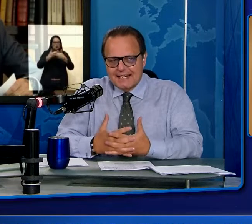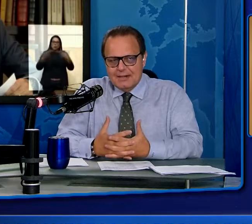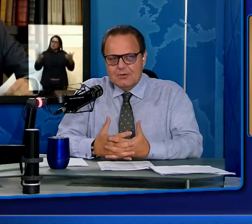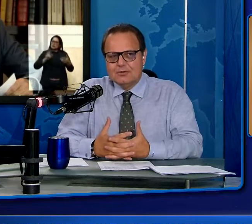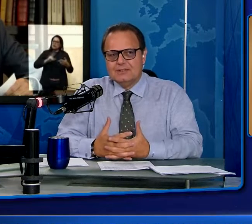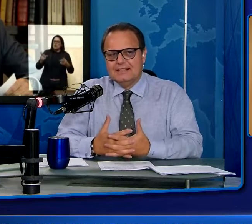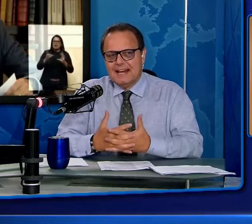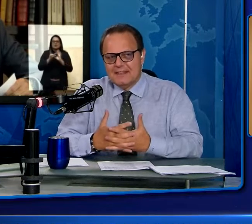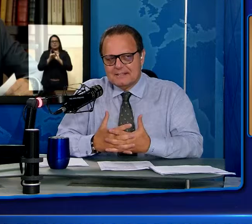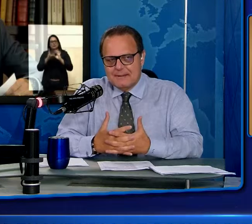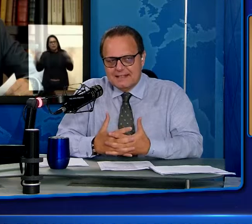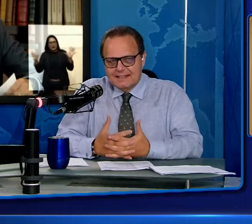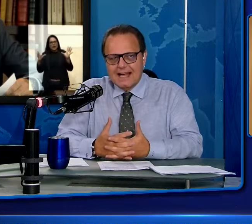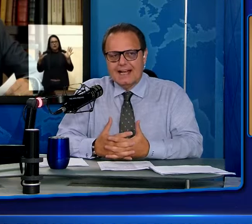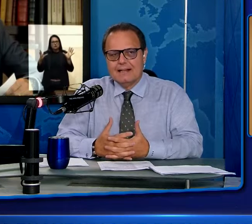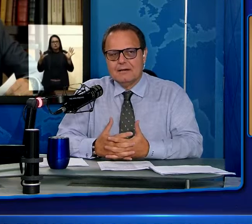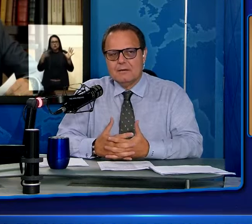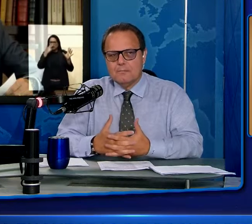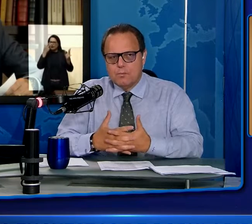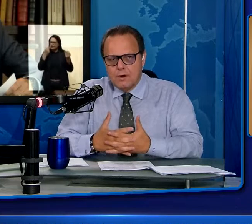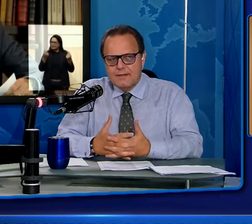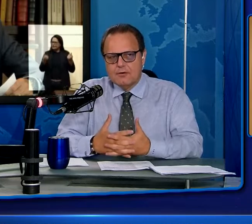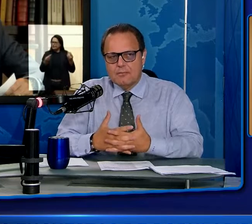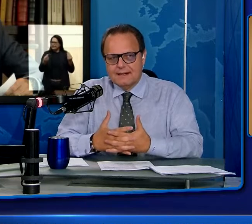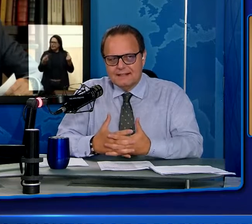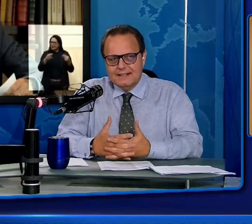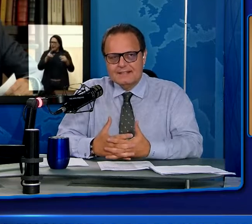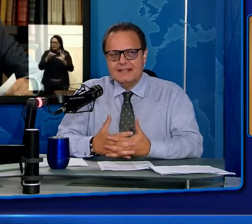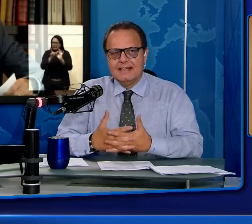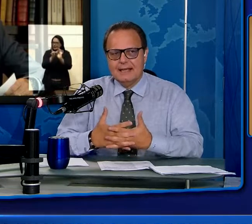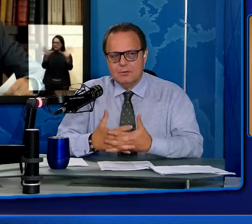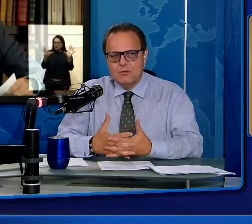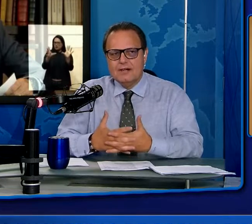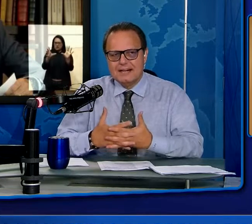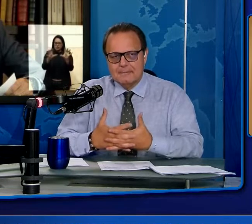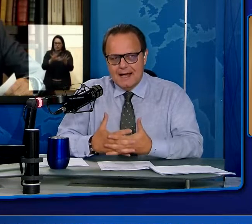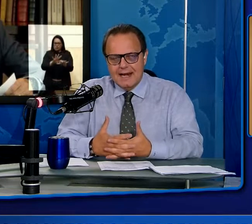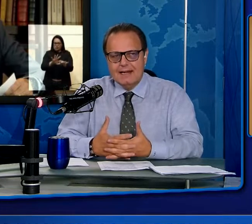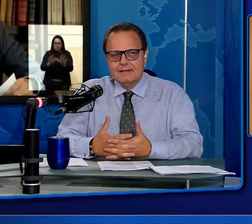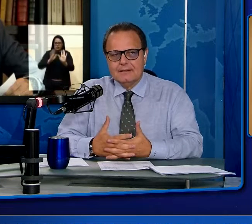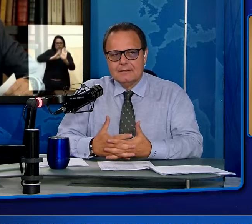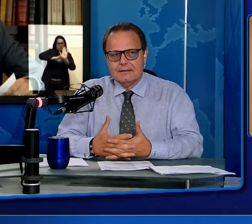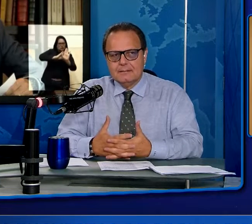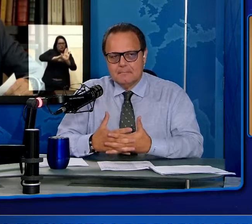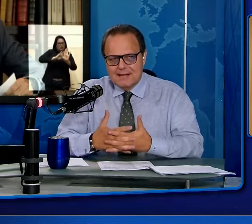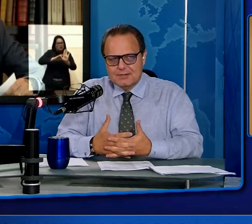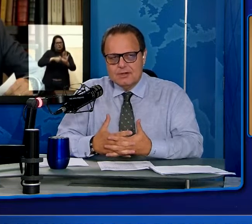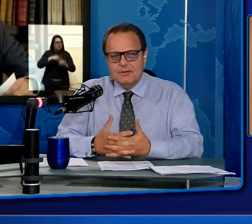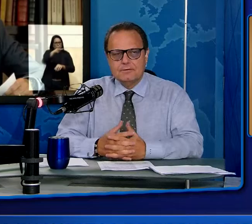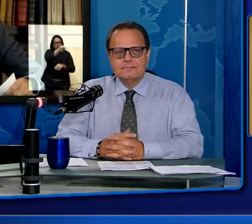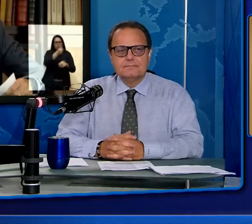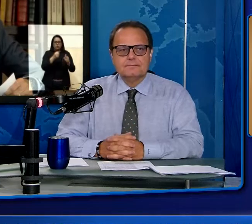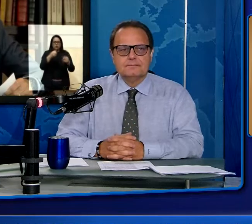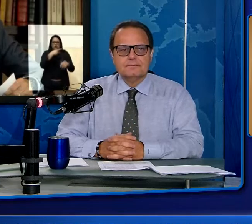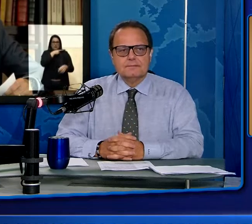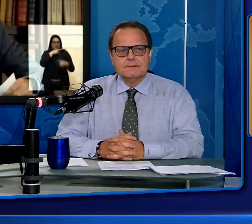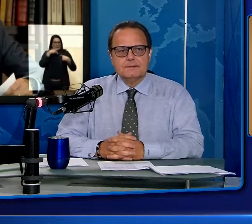el terreno de la desventaja? ¿Puede convertirse en un rival más